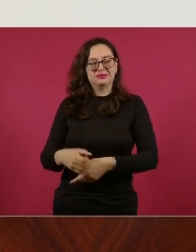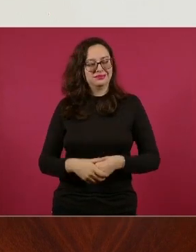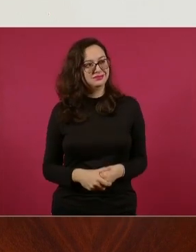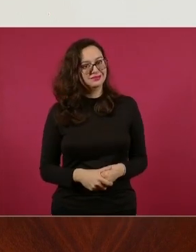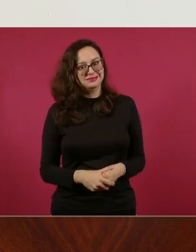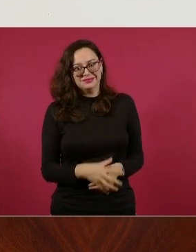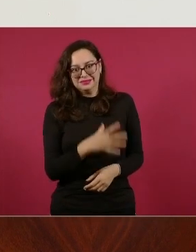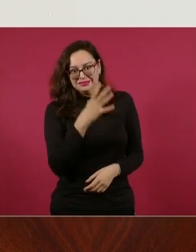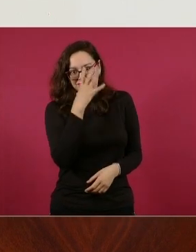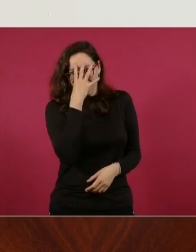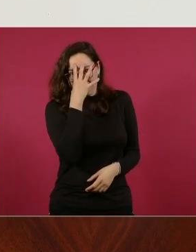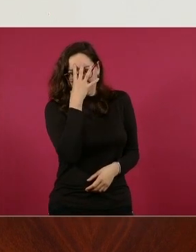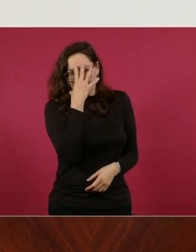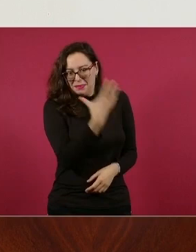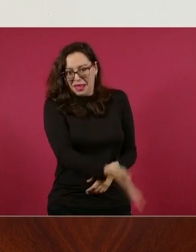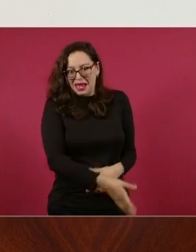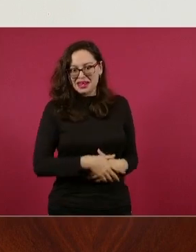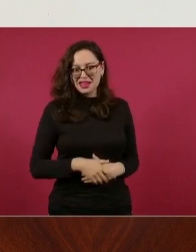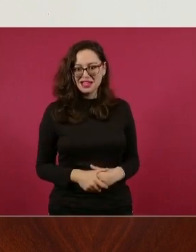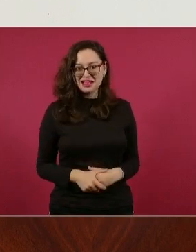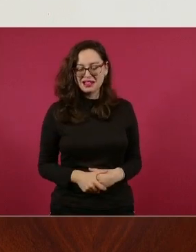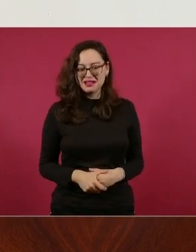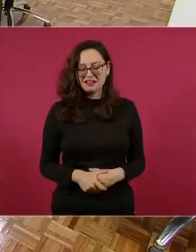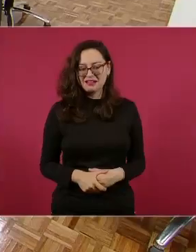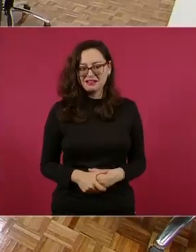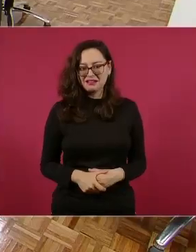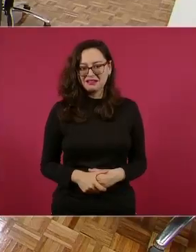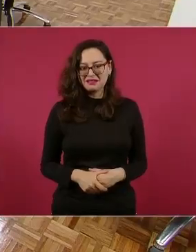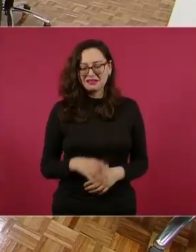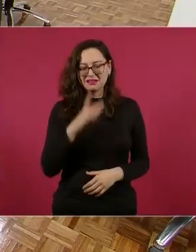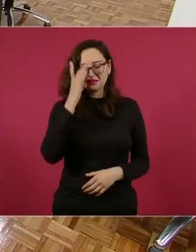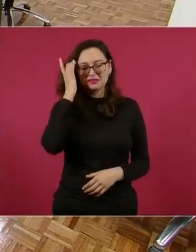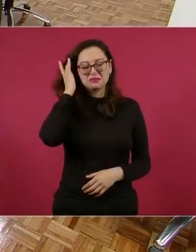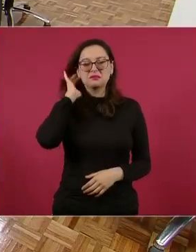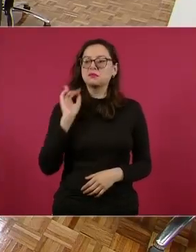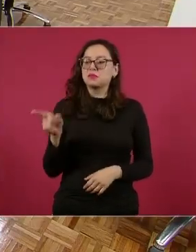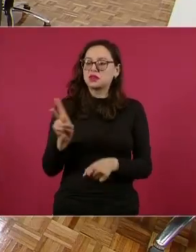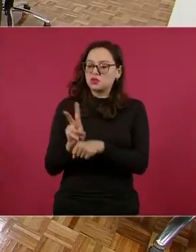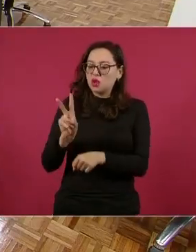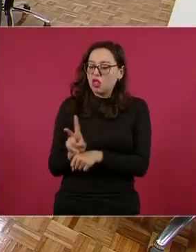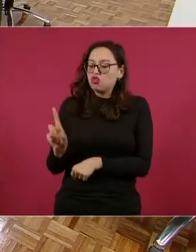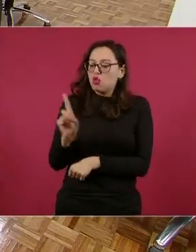y el un domingo y el martes